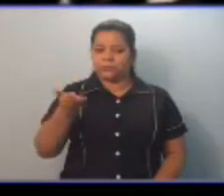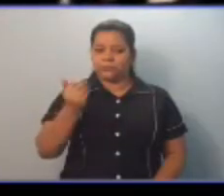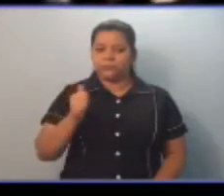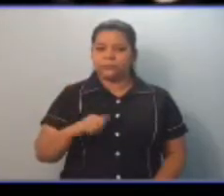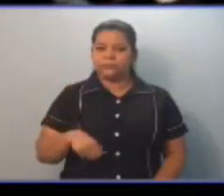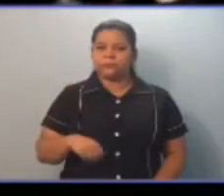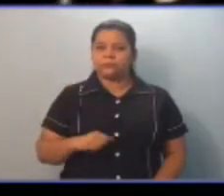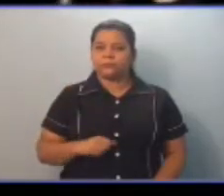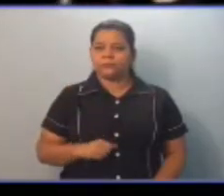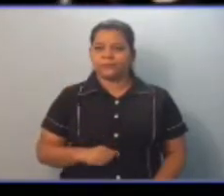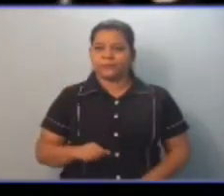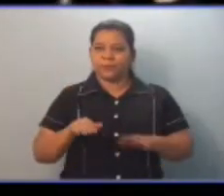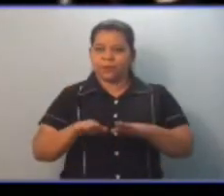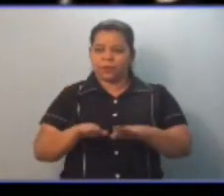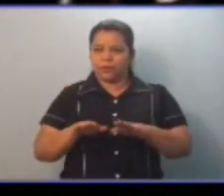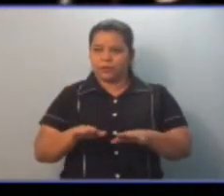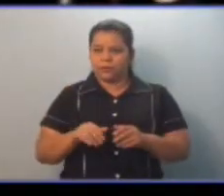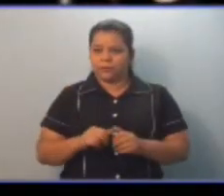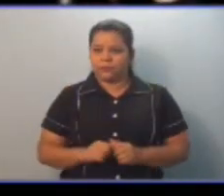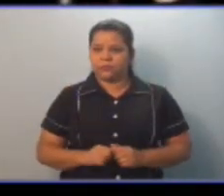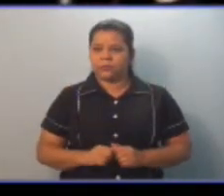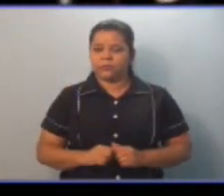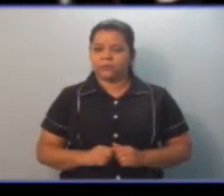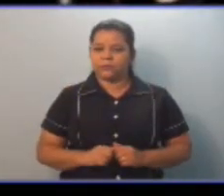Gracias, coordinador.